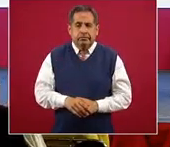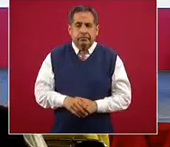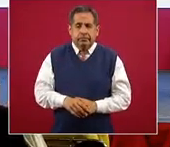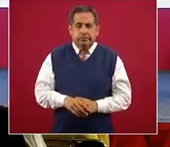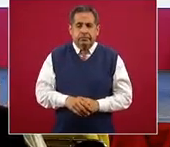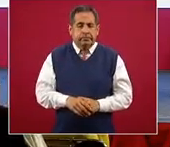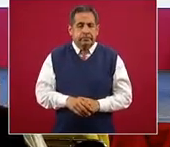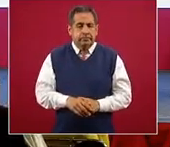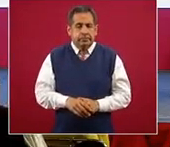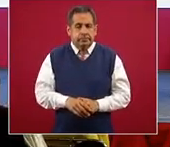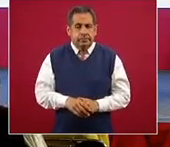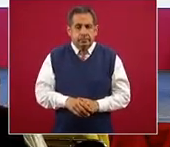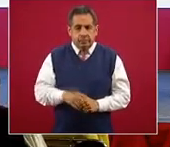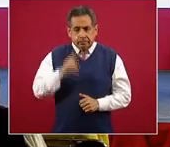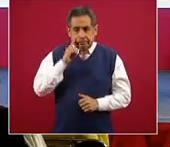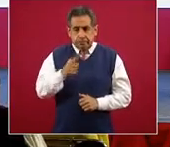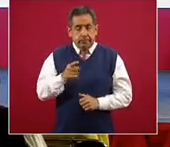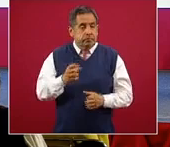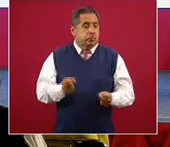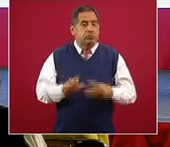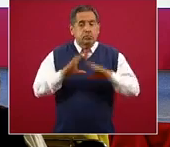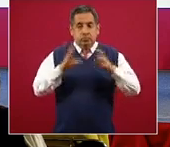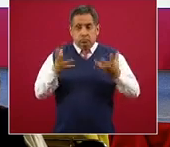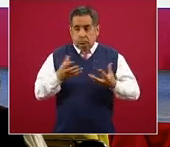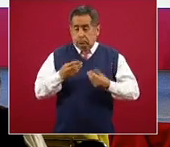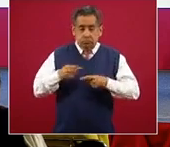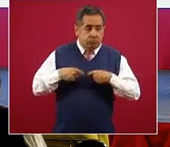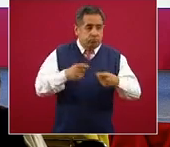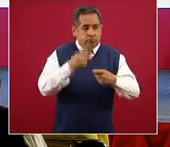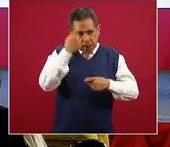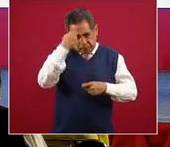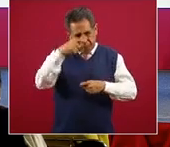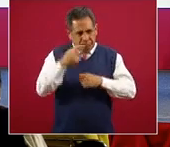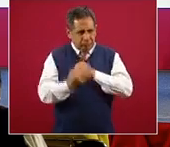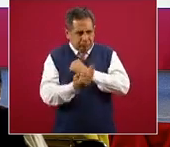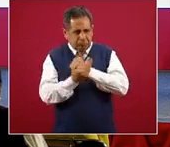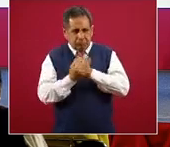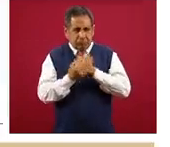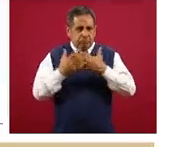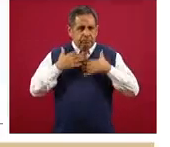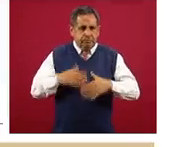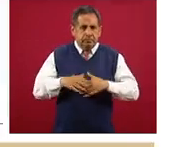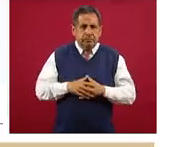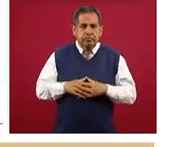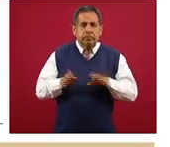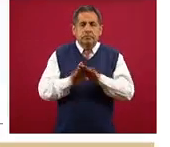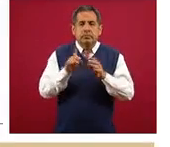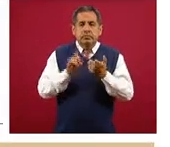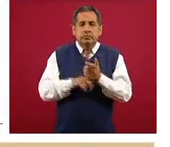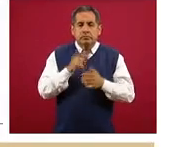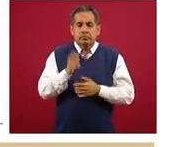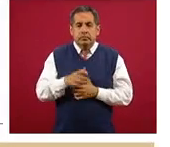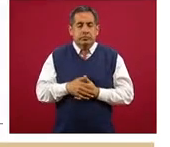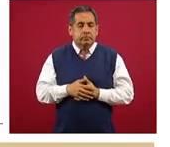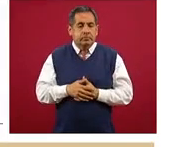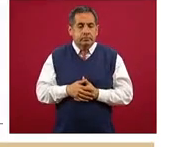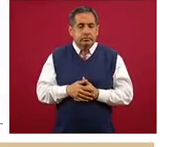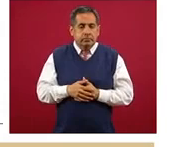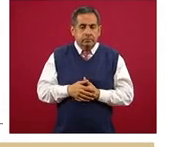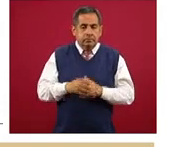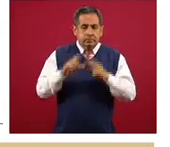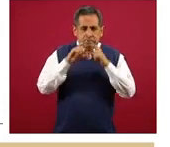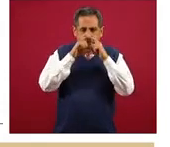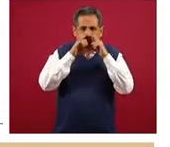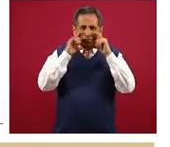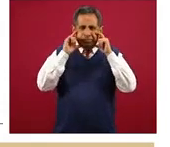Pues estas son grandes cantidades de equipo de protección personal. Lo que llevamos hasta ahora son